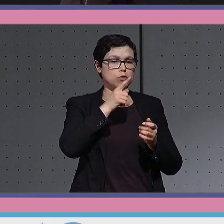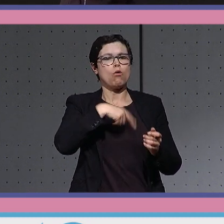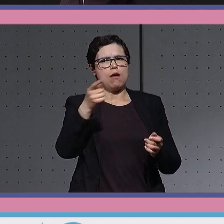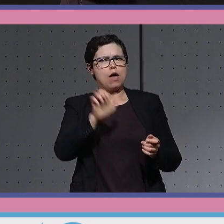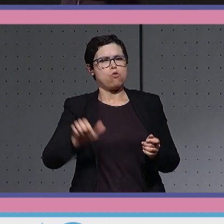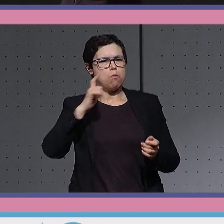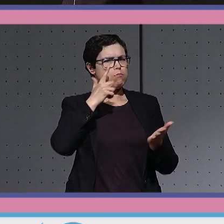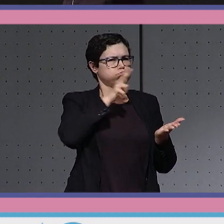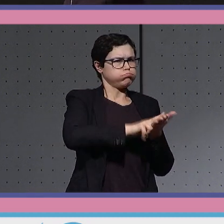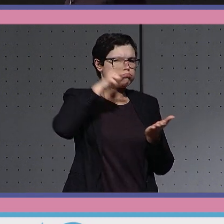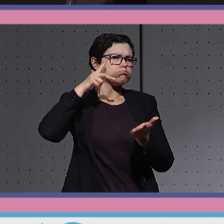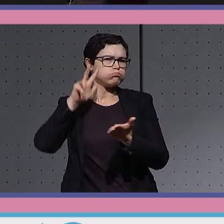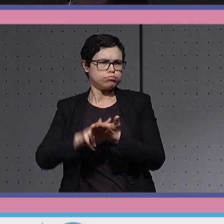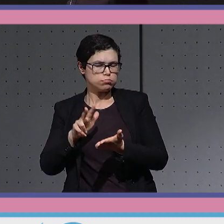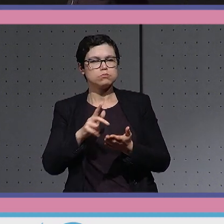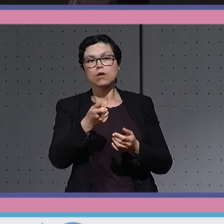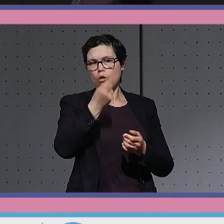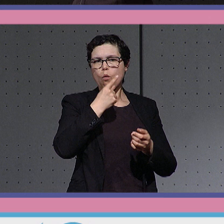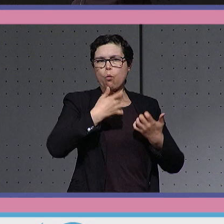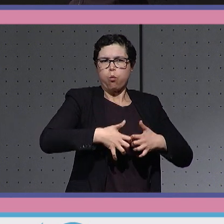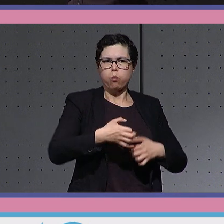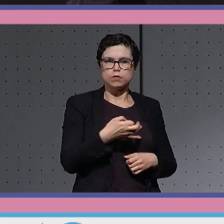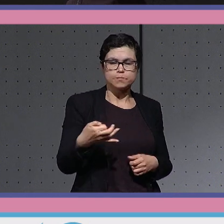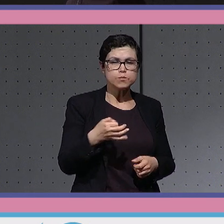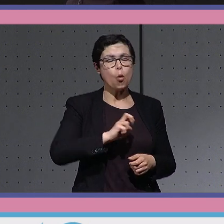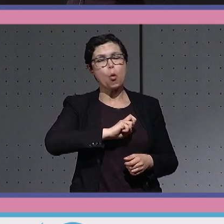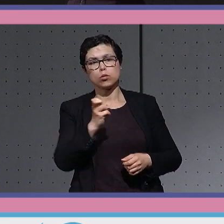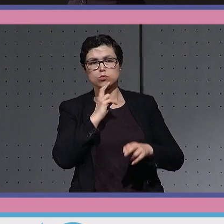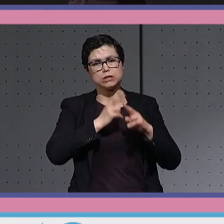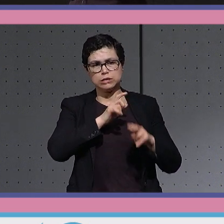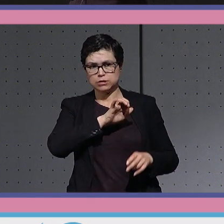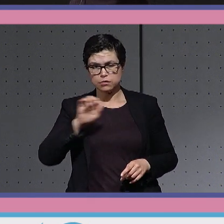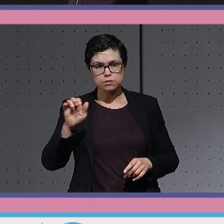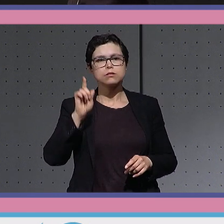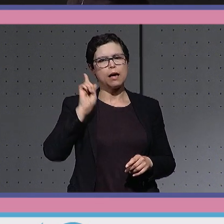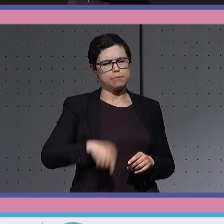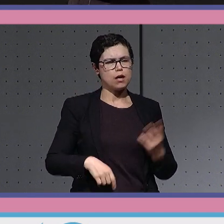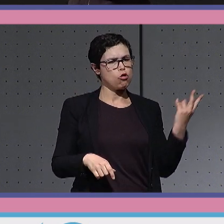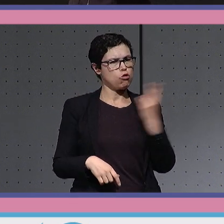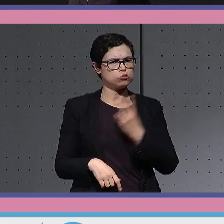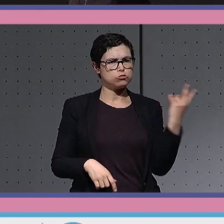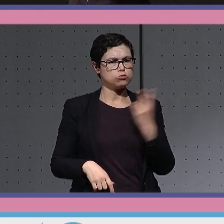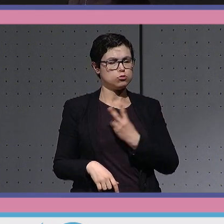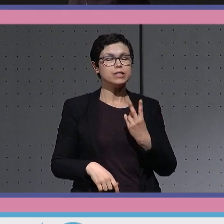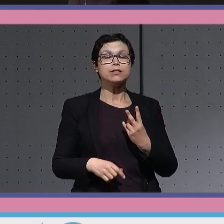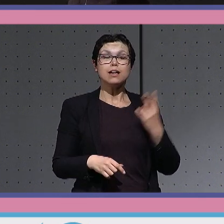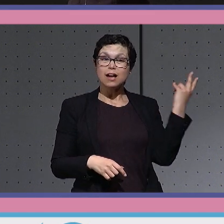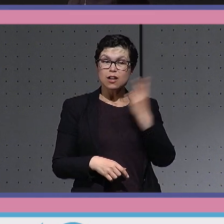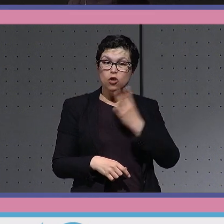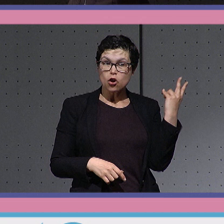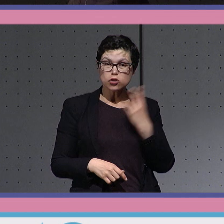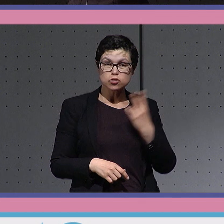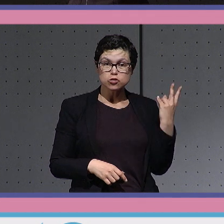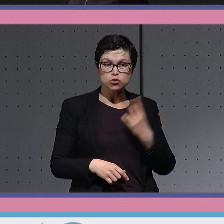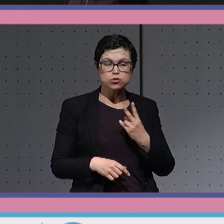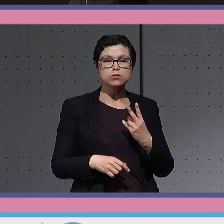Y el aripiprazol, que es otro antipsicótico que tiene un poquito mejor perfil, también. Además, ambos tienen algo